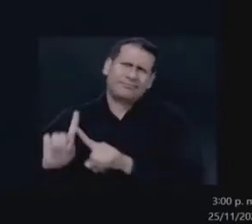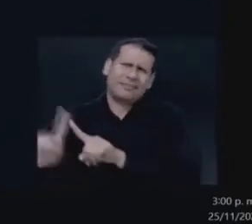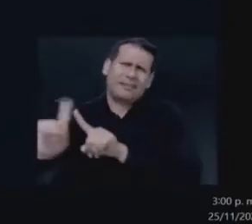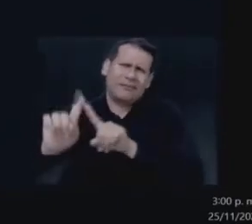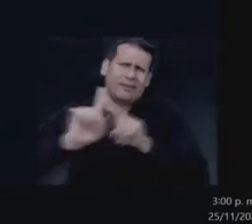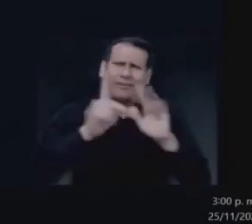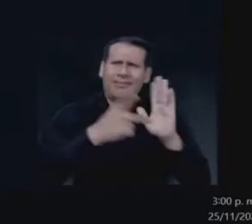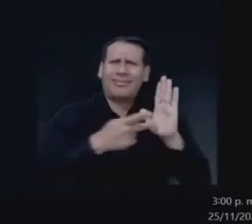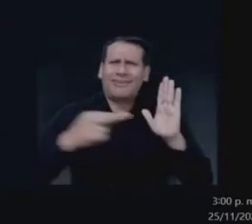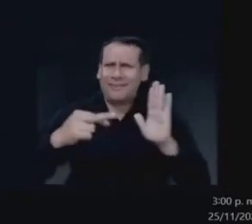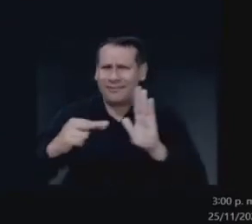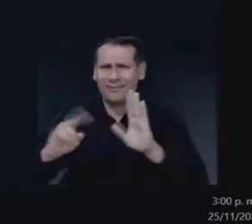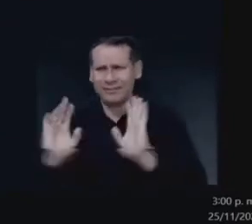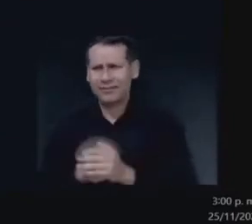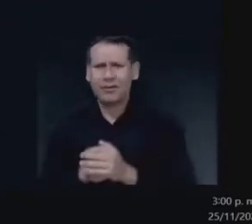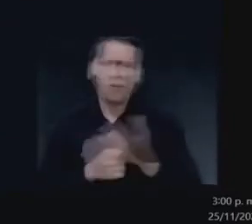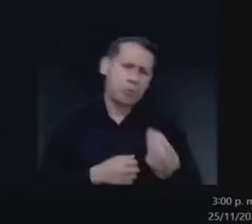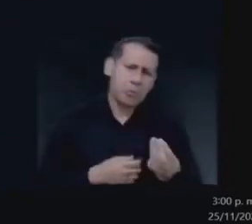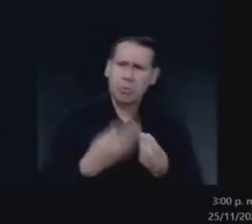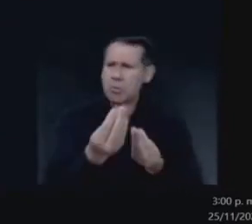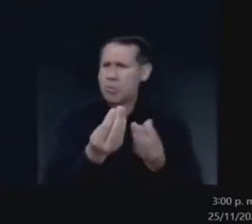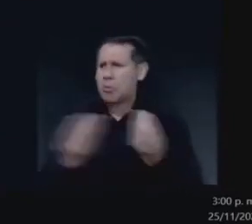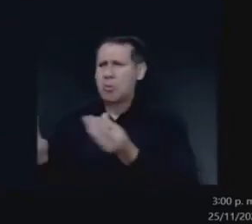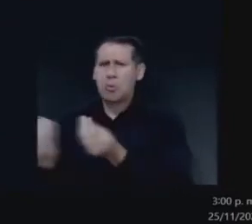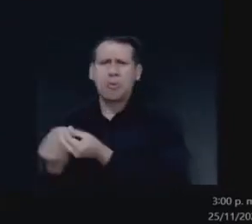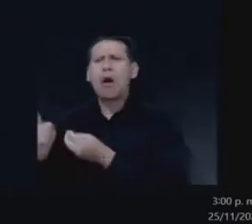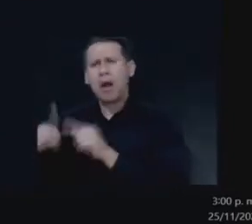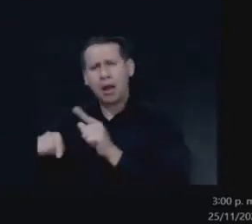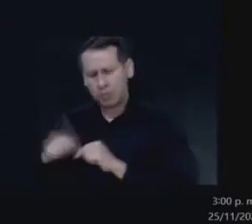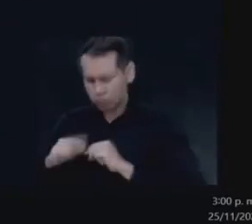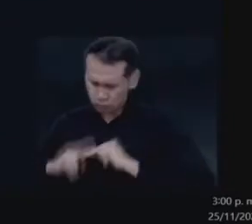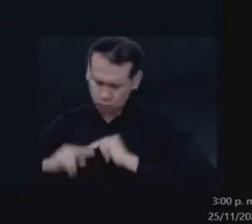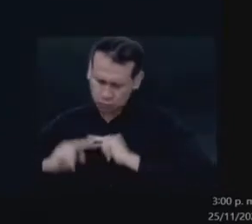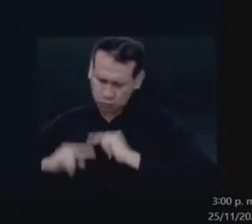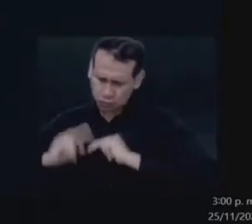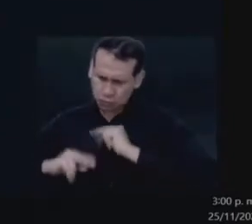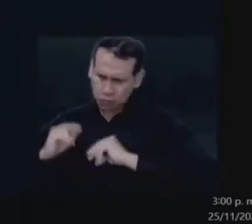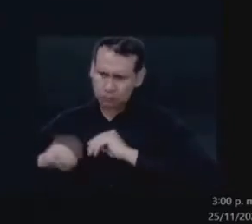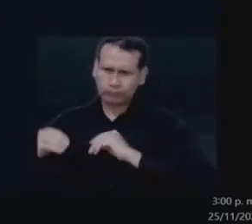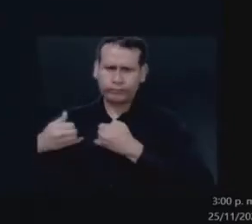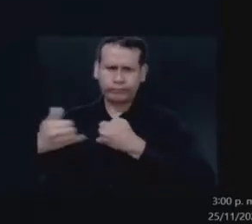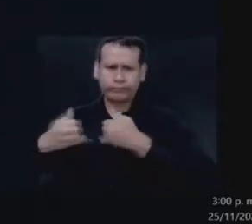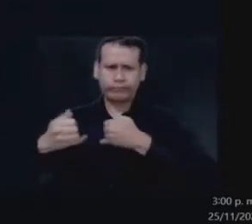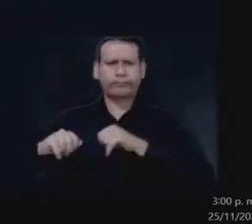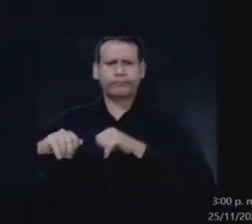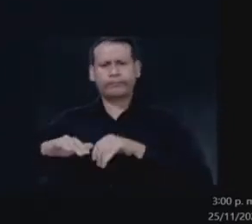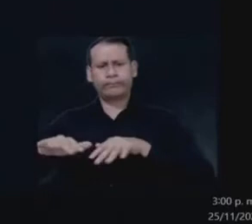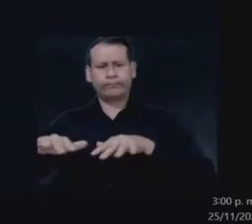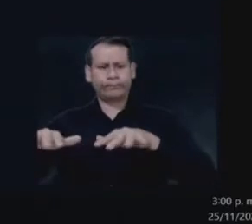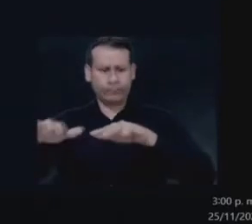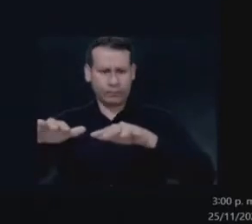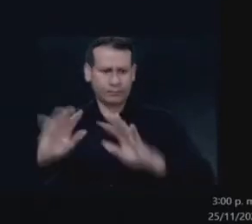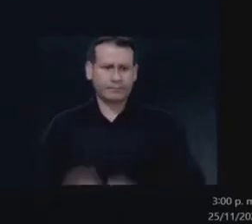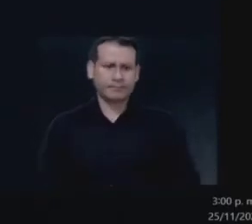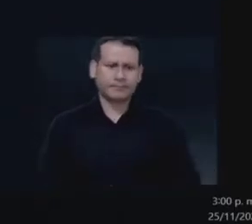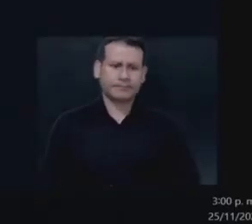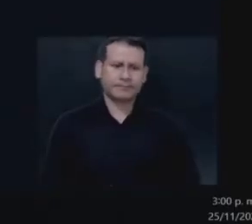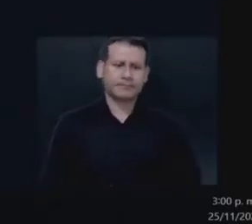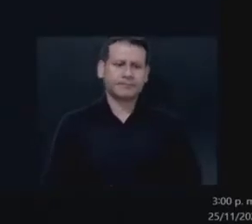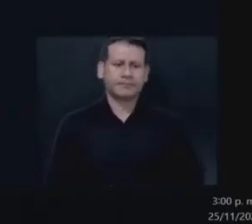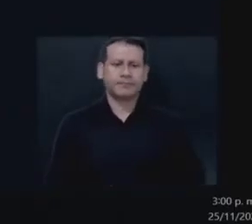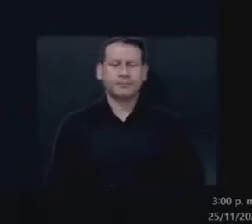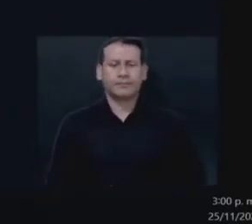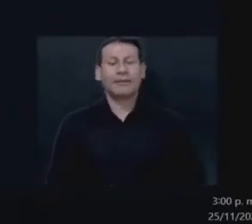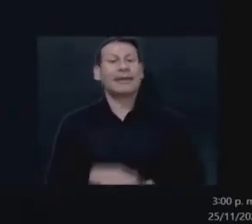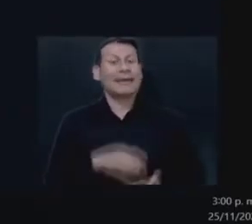estos pequeños grupos que construyen sus propias redes terminarán conectados a un proveedor comercial. Entonces hay que buscar